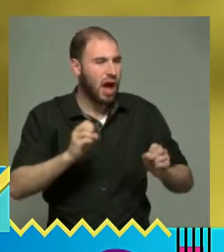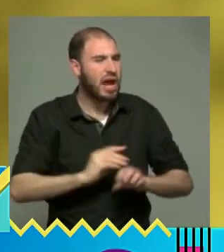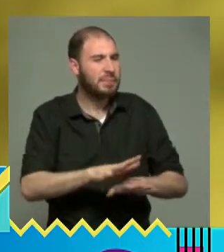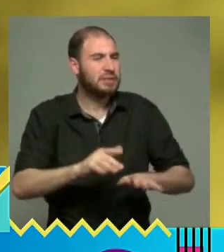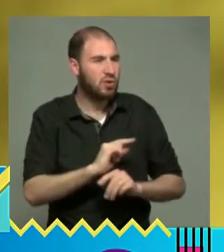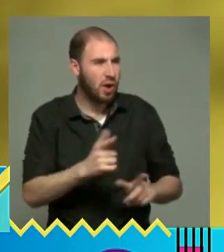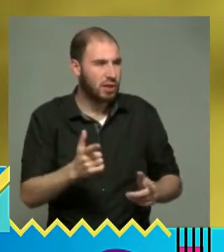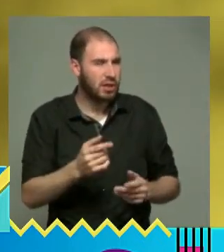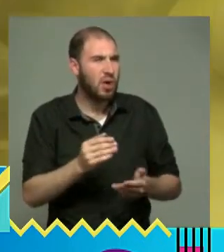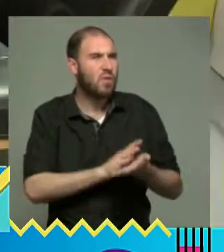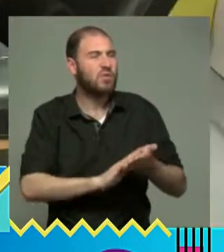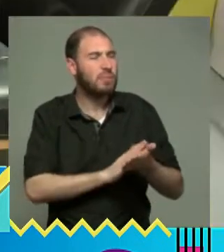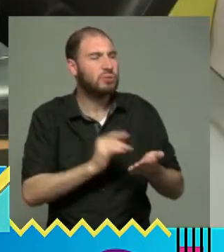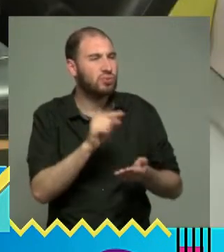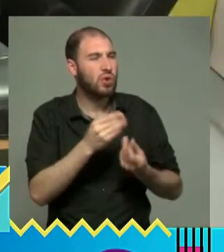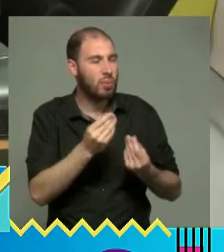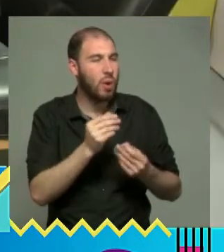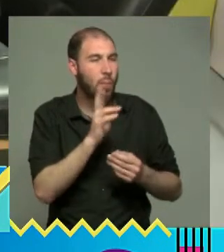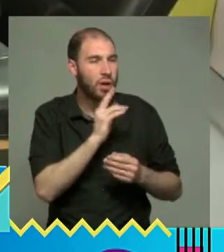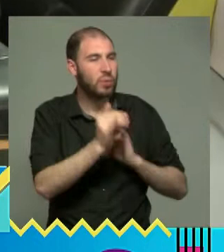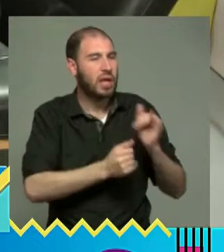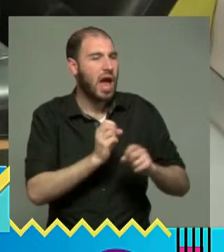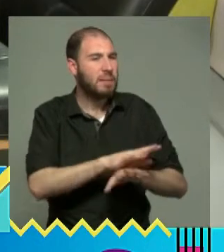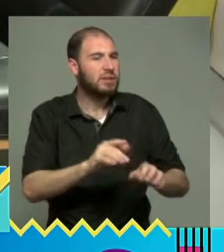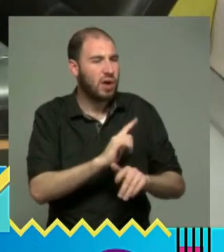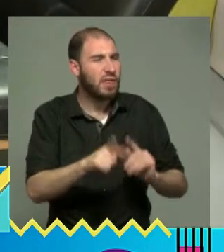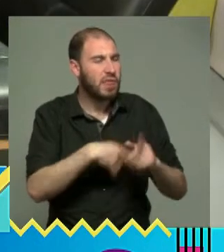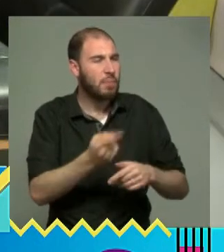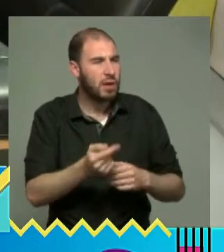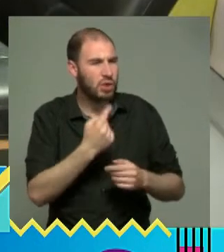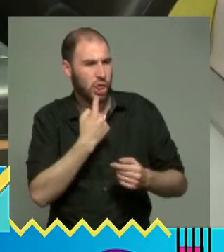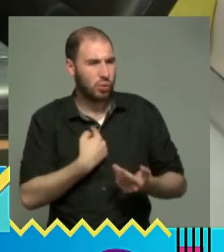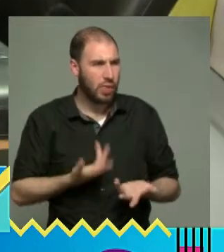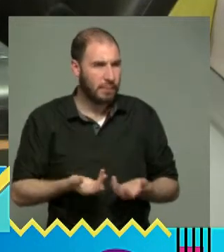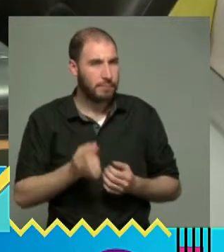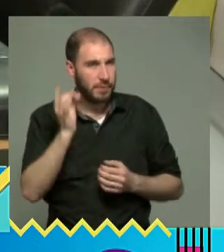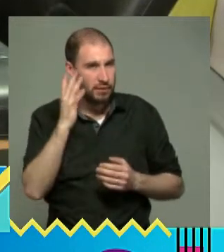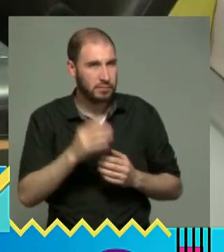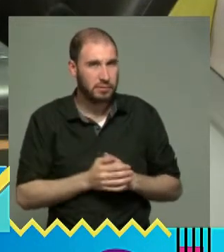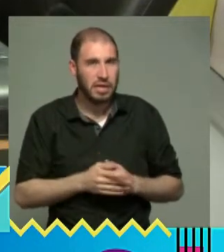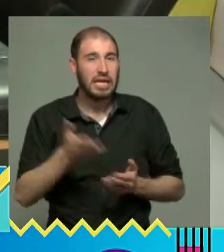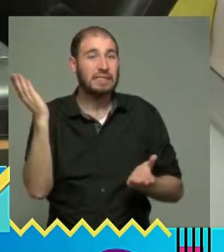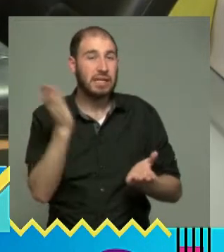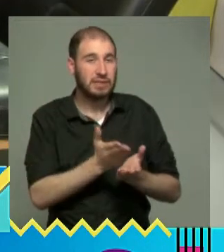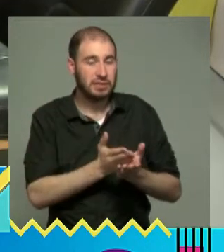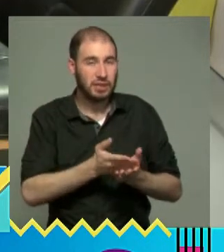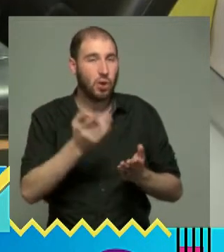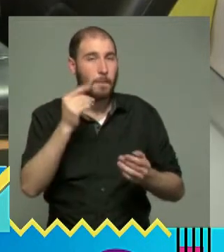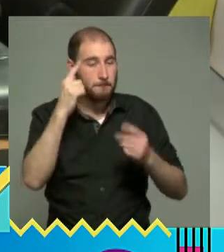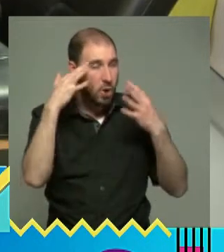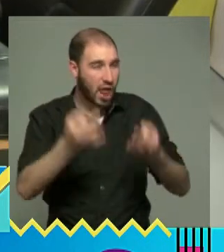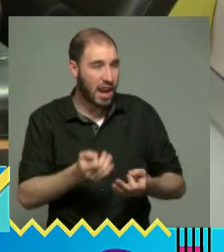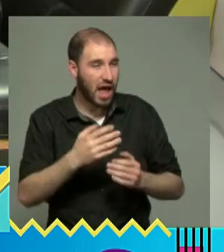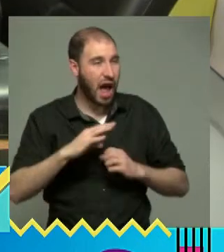arrepentida. ¿Desde dónde fundamentan que una mujer No, que a dice ver. no estar arrepentida ¿Cómo después es- se cómo es tu cuestiona? nombre? Disculpame. Perdóname, se me olvidó. La sanción moral que implica